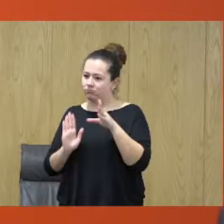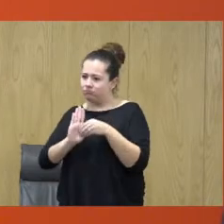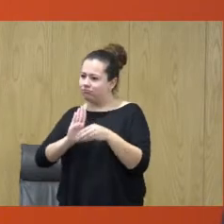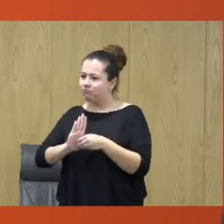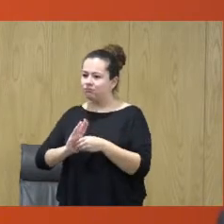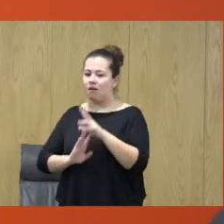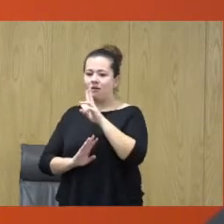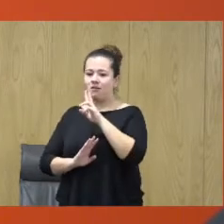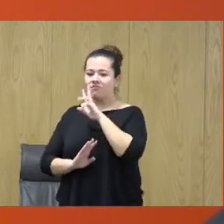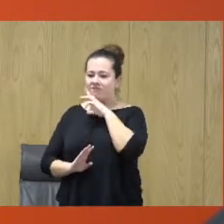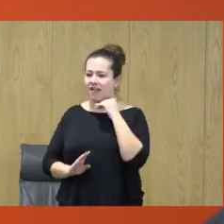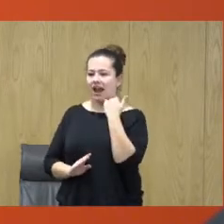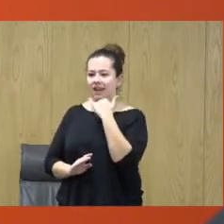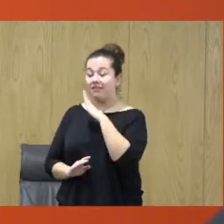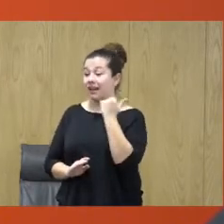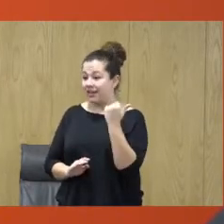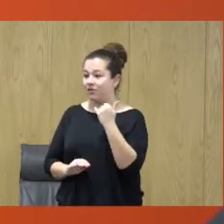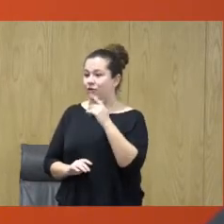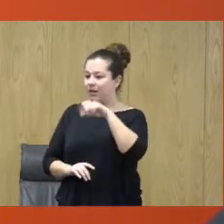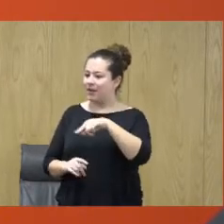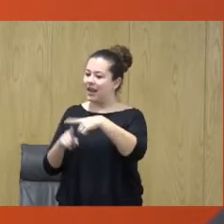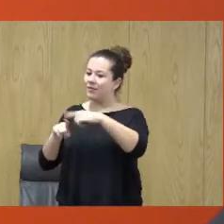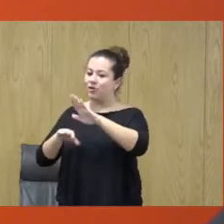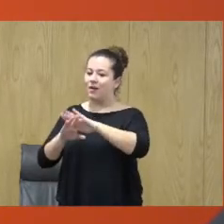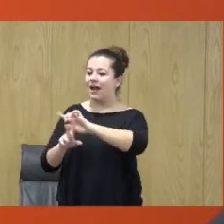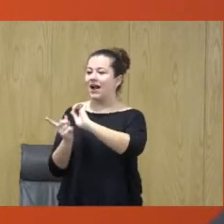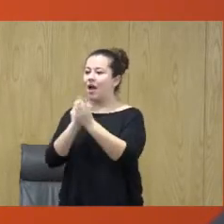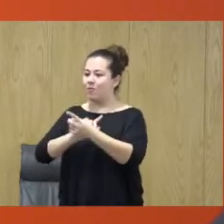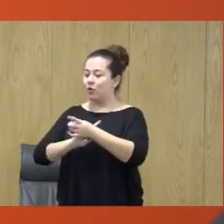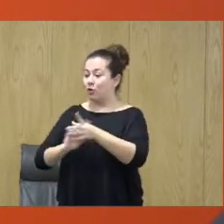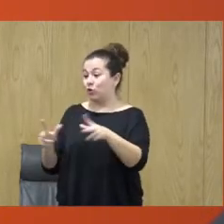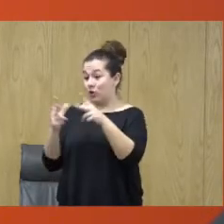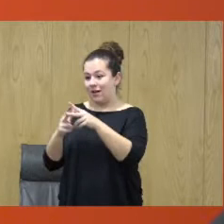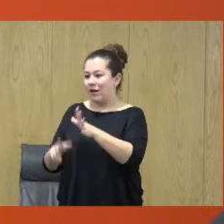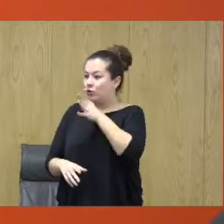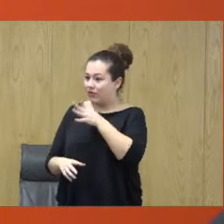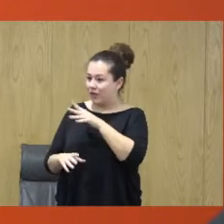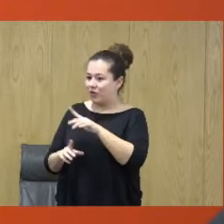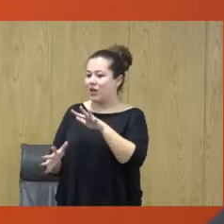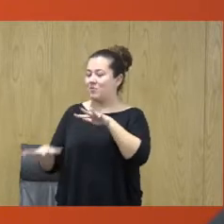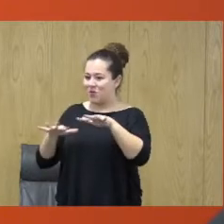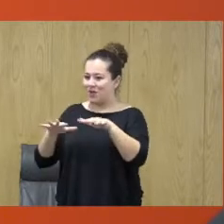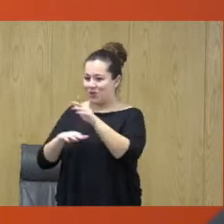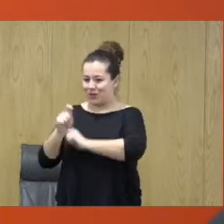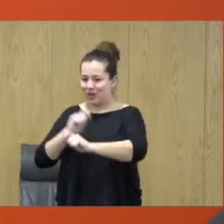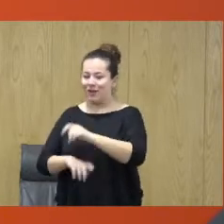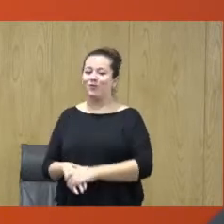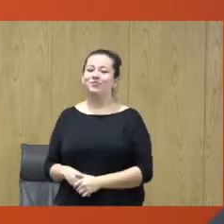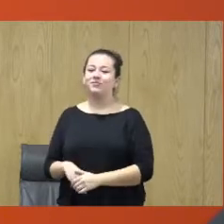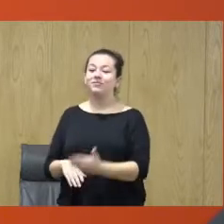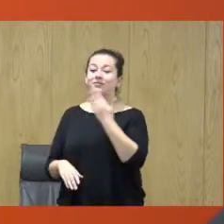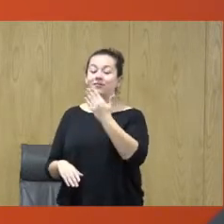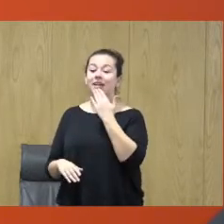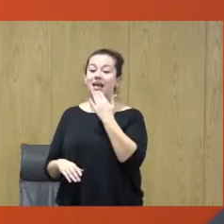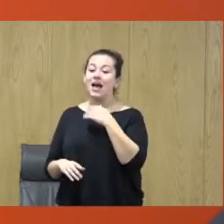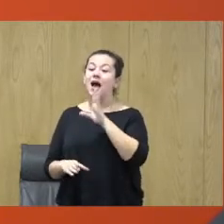y agregan elementos para ese cambio social que es la justificación del movimiento asociativo. Gracias a Plena